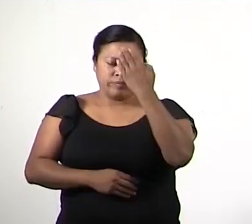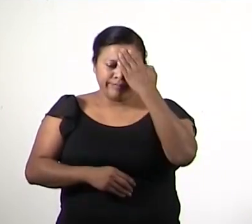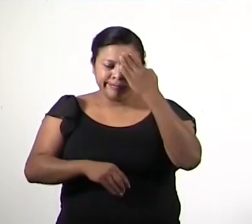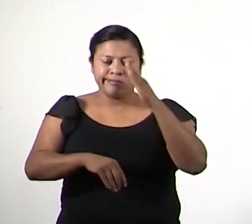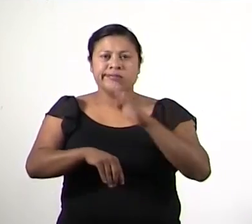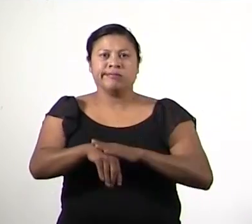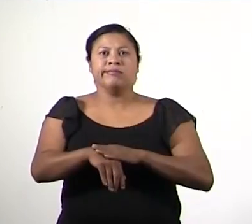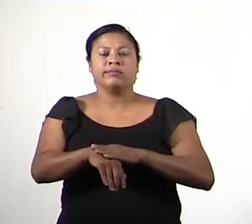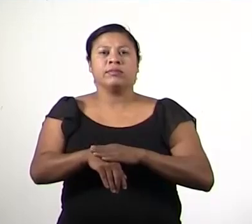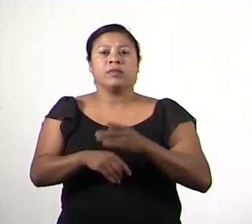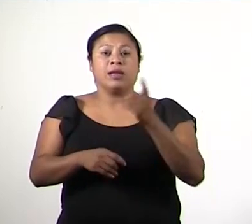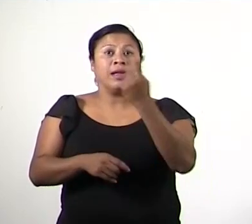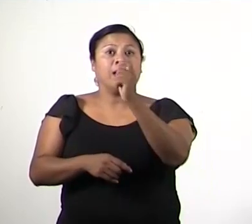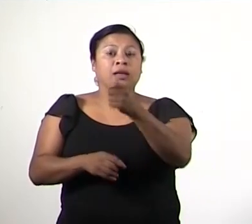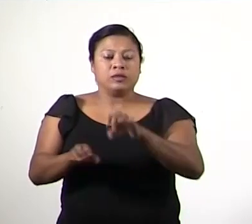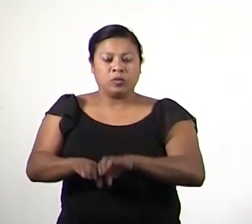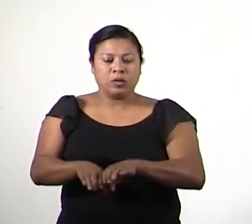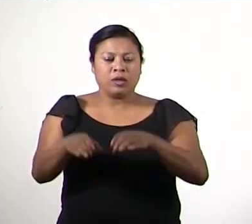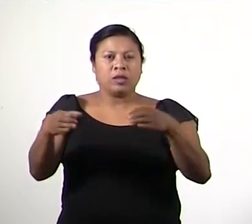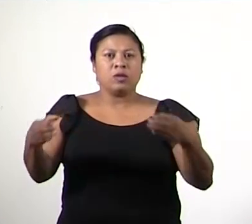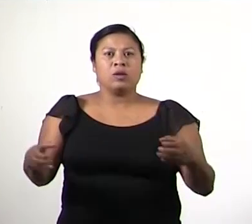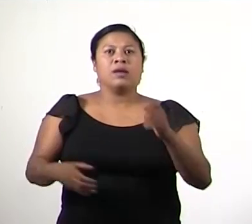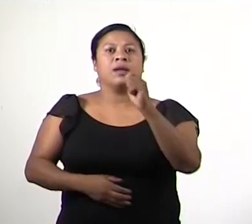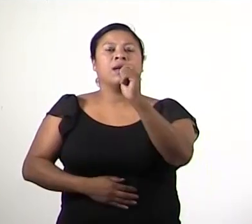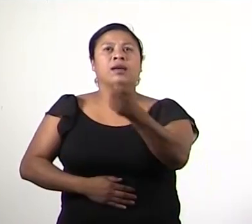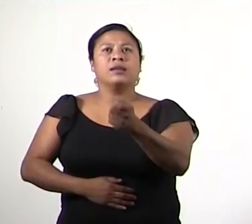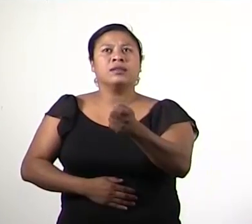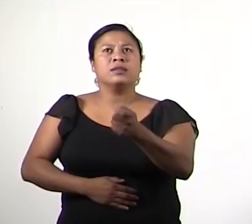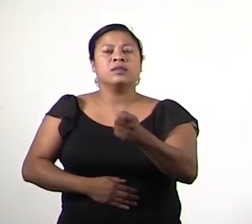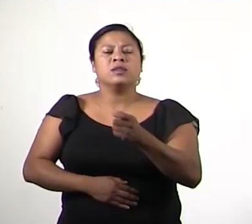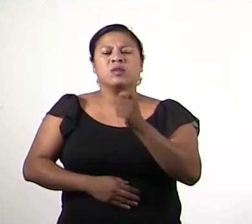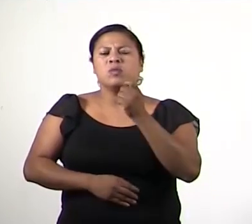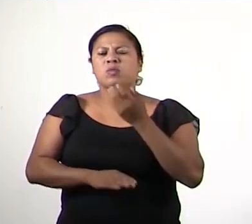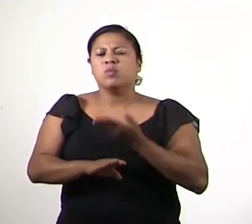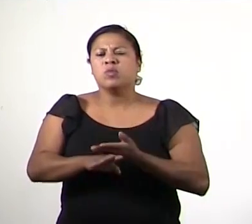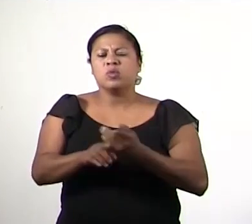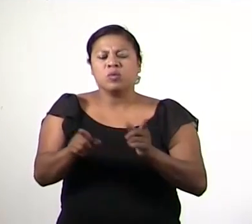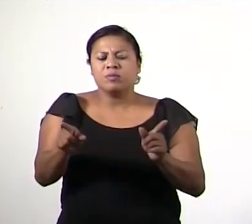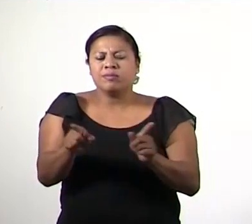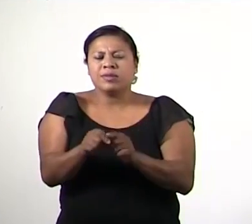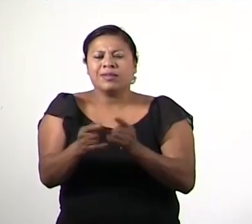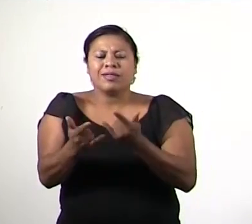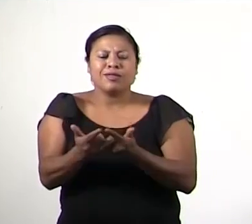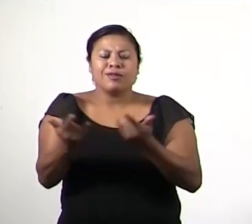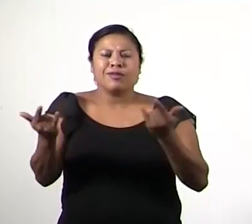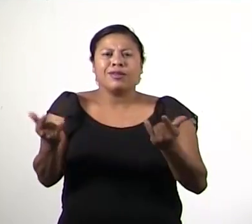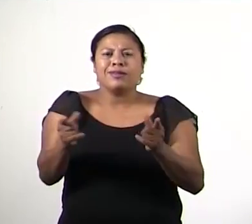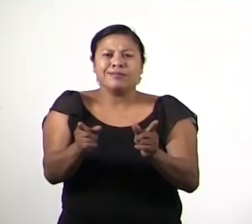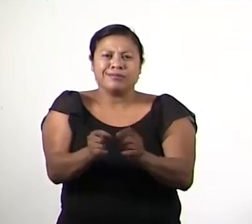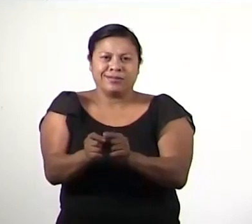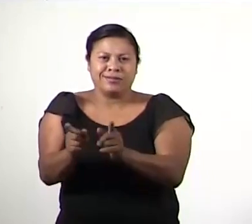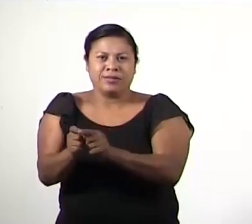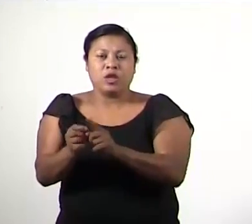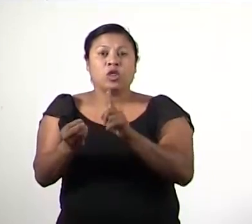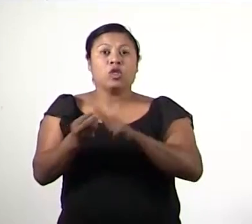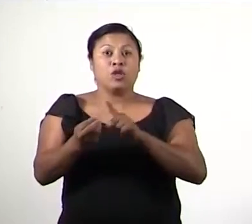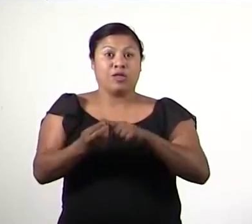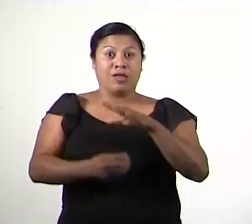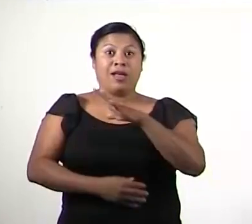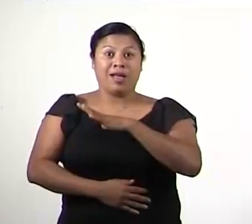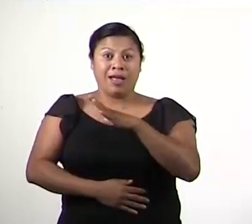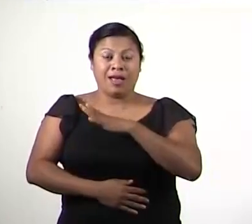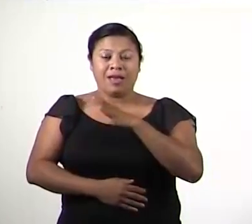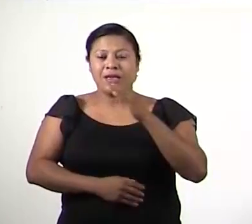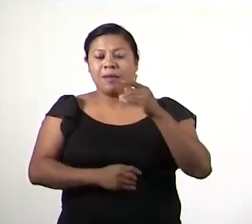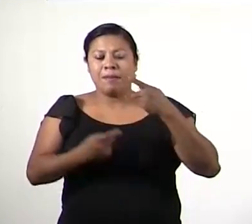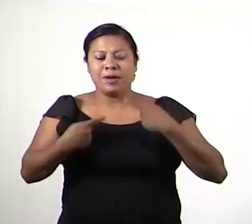cuenta que los cuentos son narraciones muy cortas, donde aparecen personajes